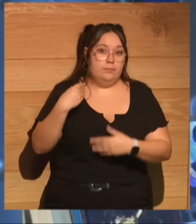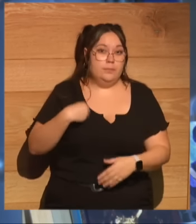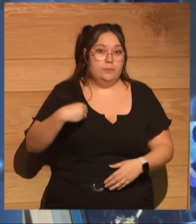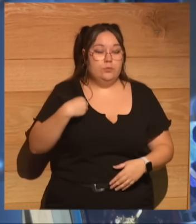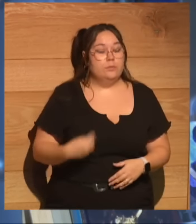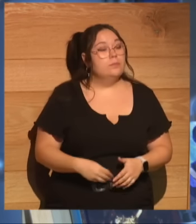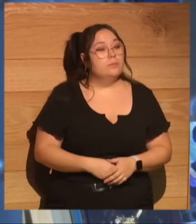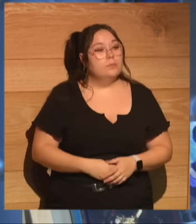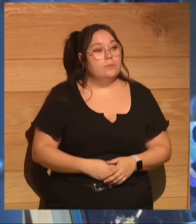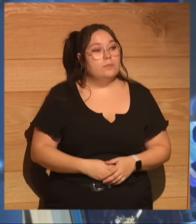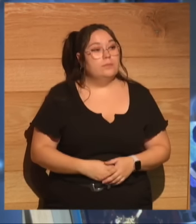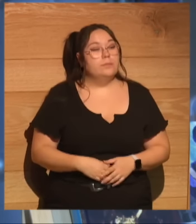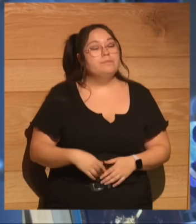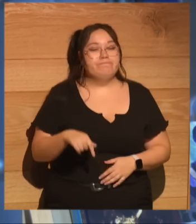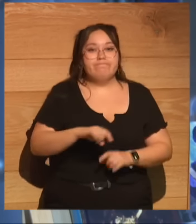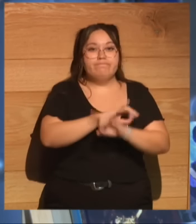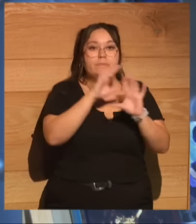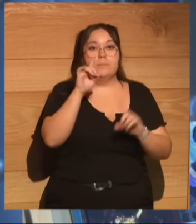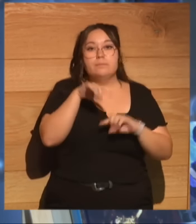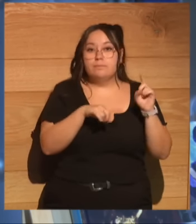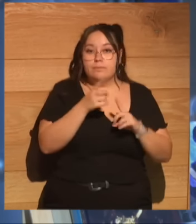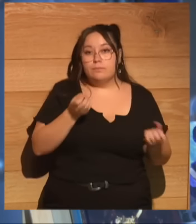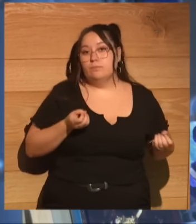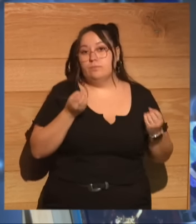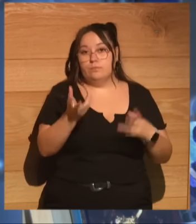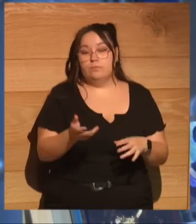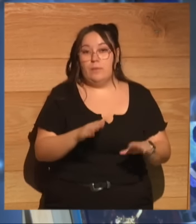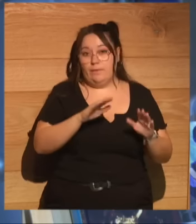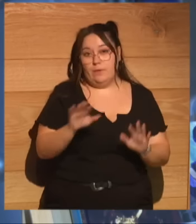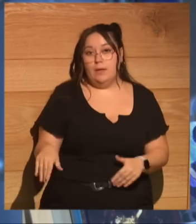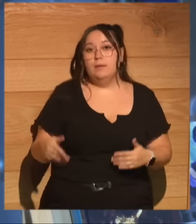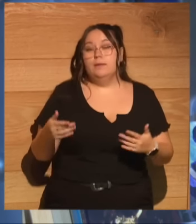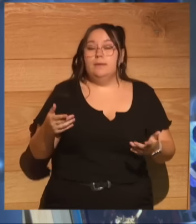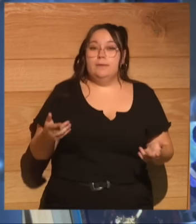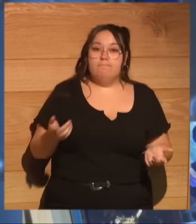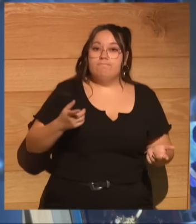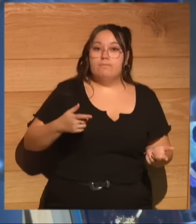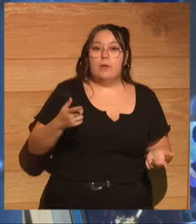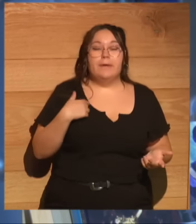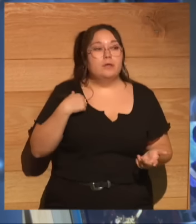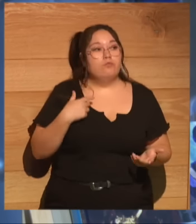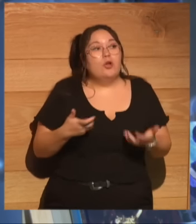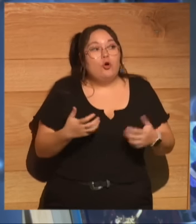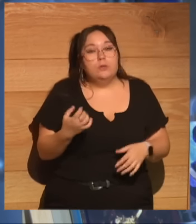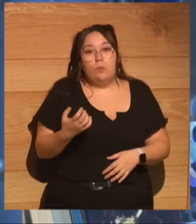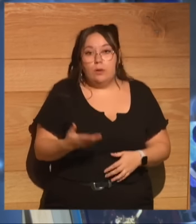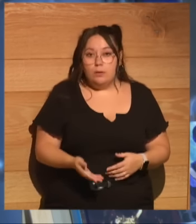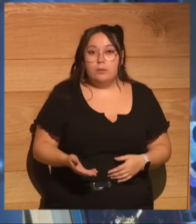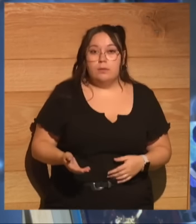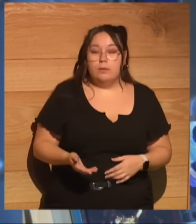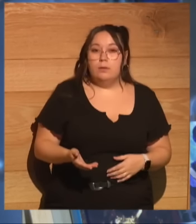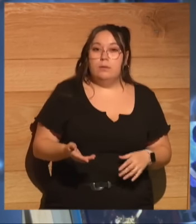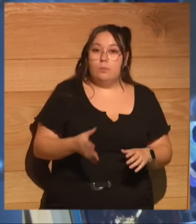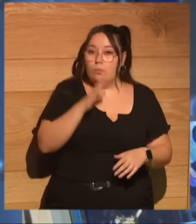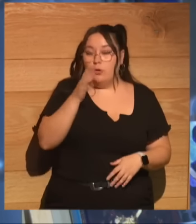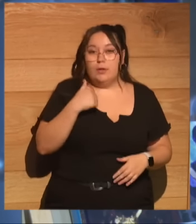del universo. Ahí, claro, esto es como lo cuentas todo al final, ¿no? O sea, tenemos el qué cojones hago yo aquí, que es básicamente